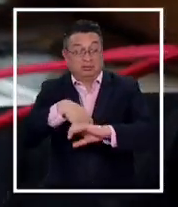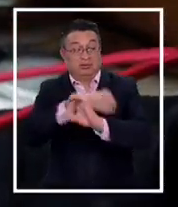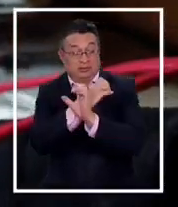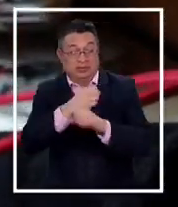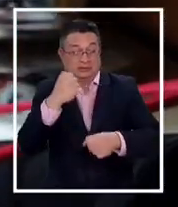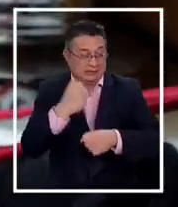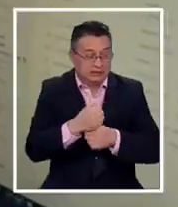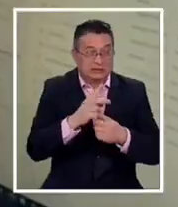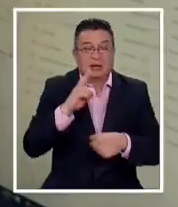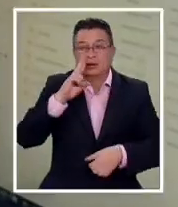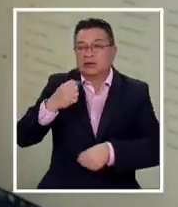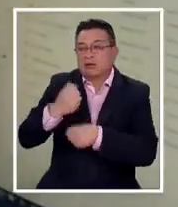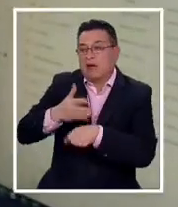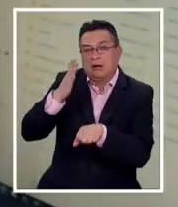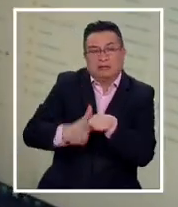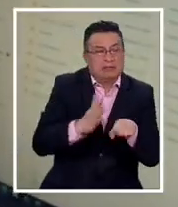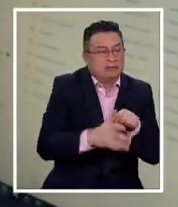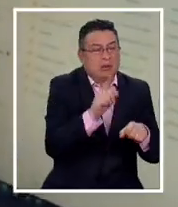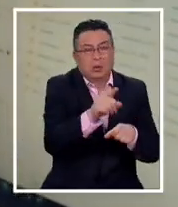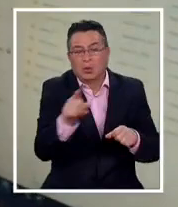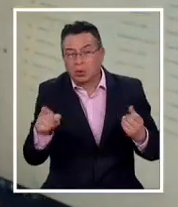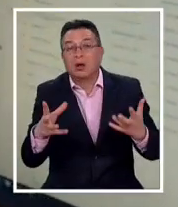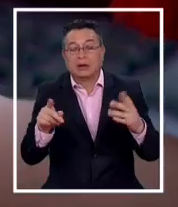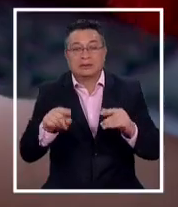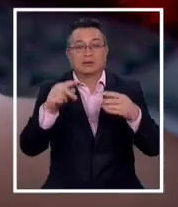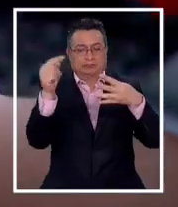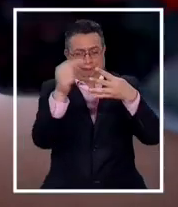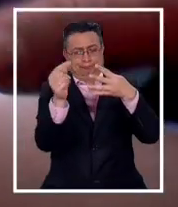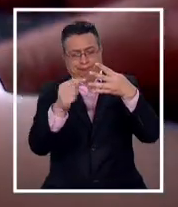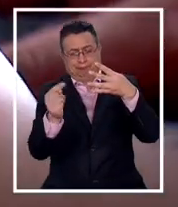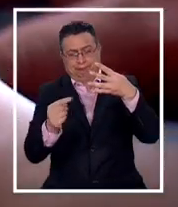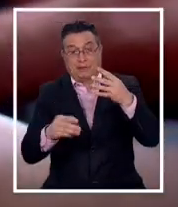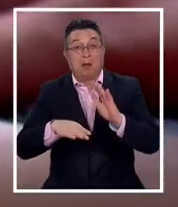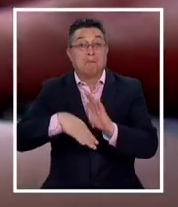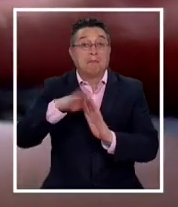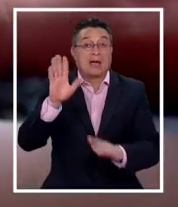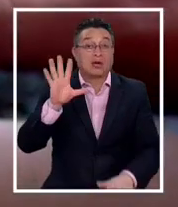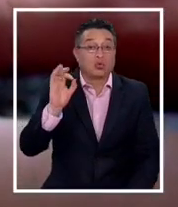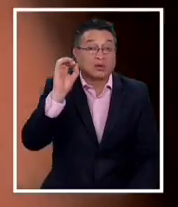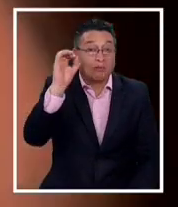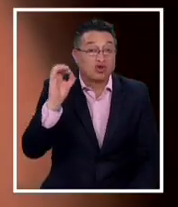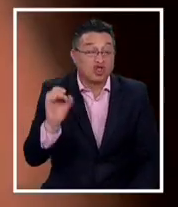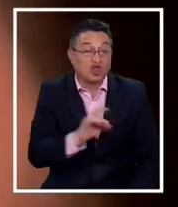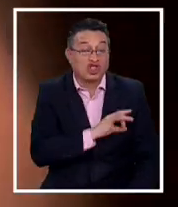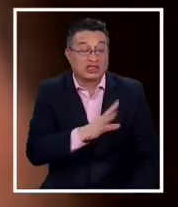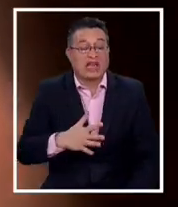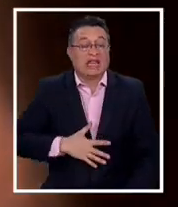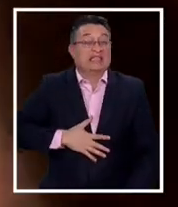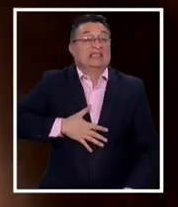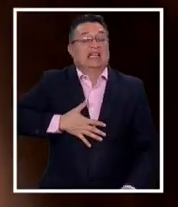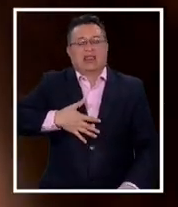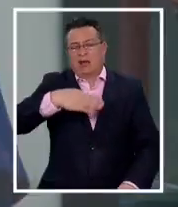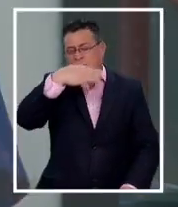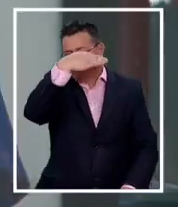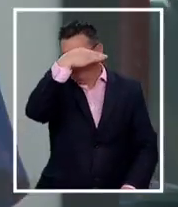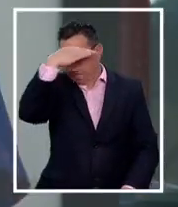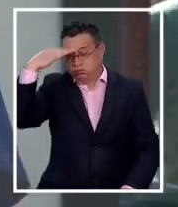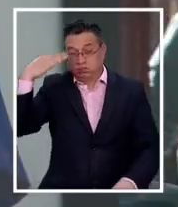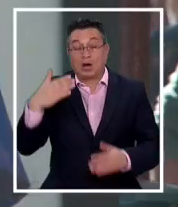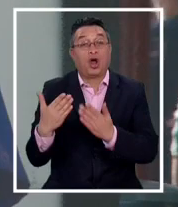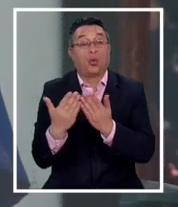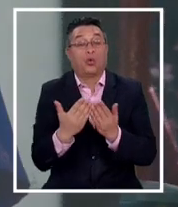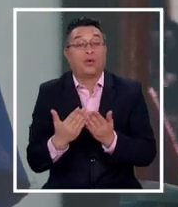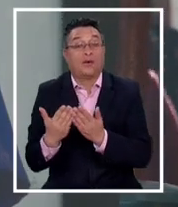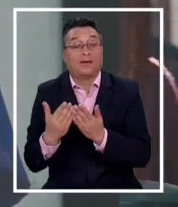haberse quedado sin empleo, son solo parte de las razones por las que más de la mitad de los chilenos se siente agobiado, según un estudio de la Universidad